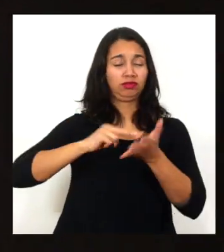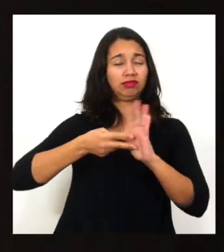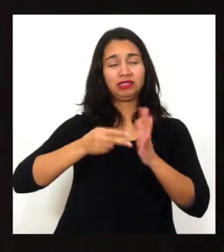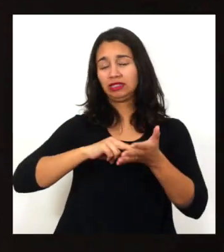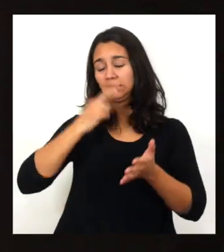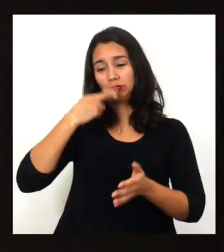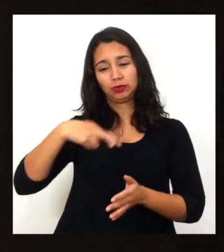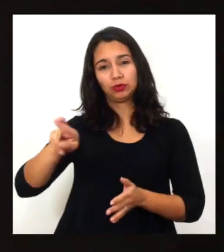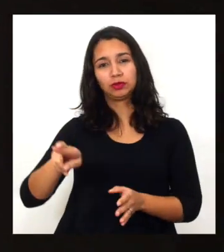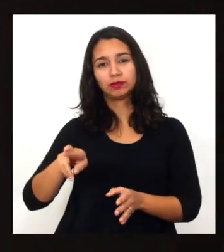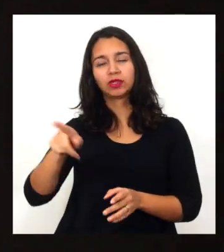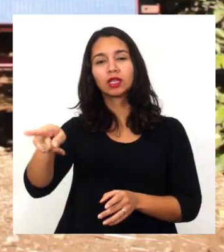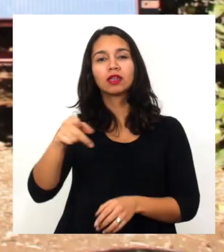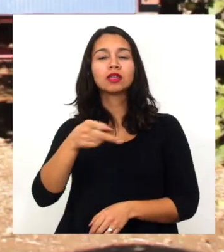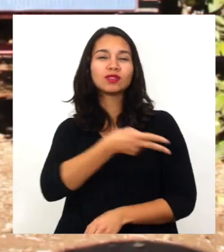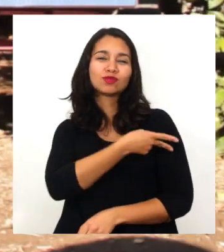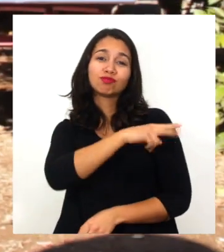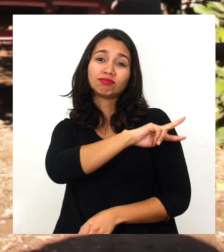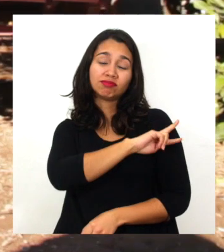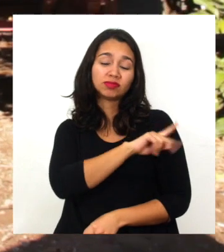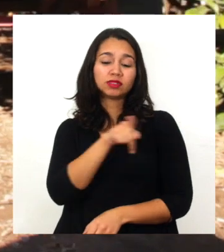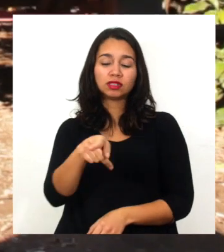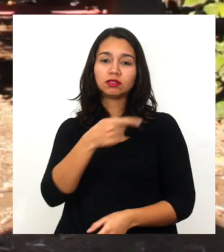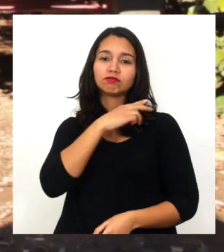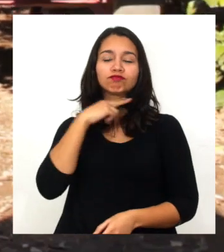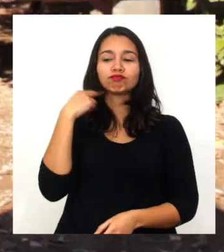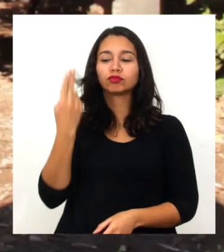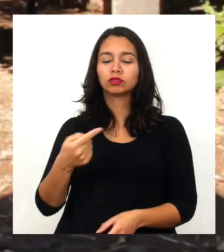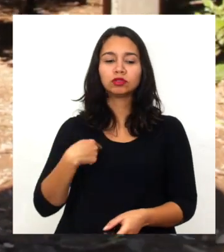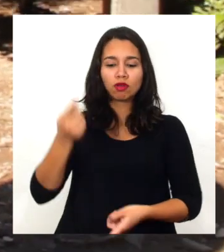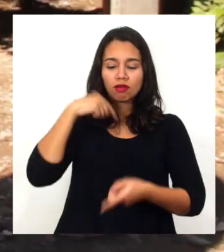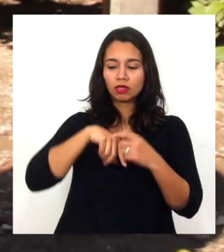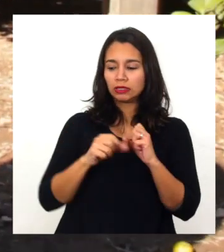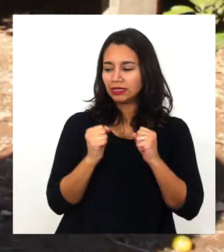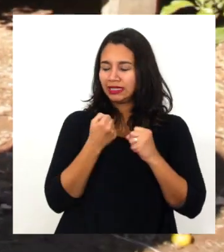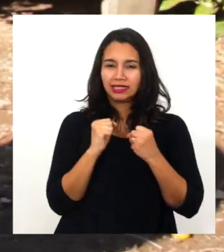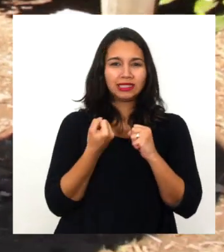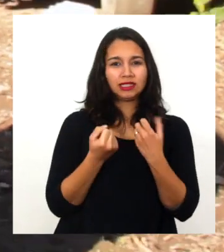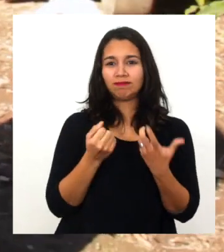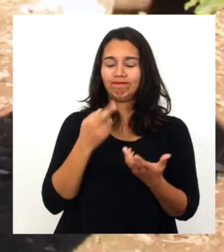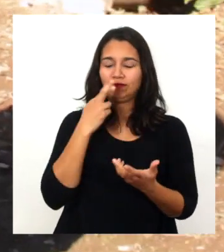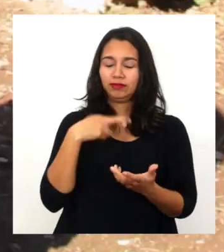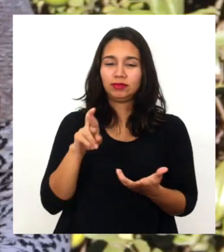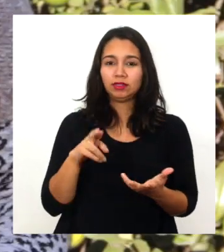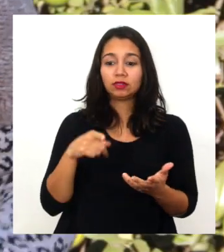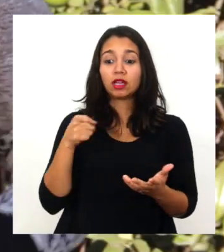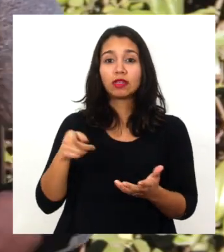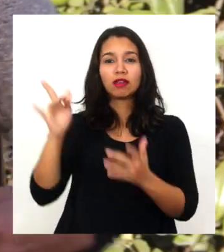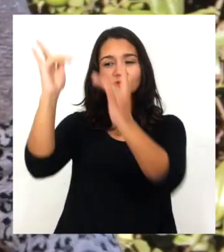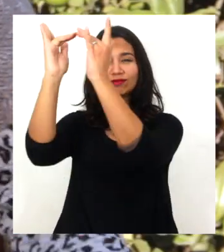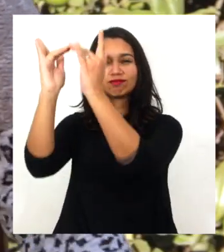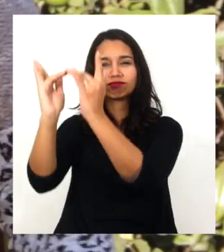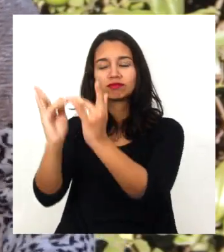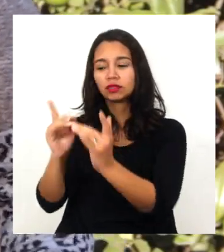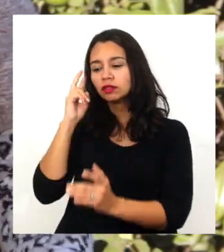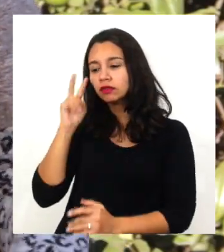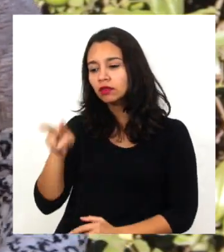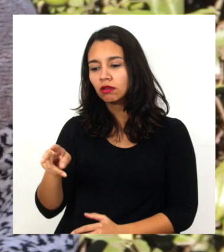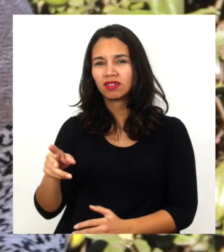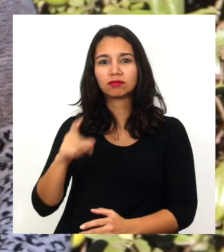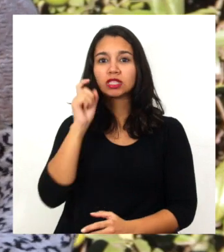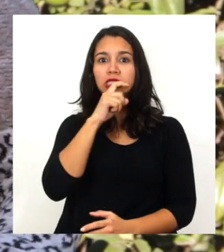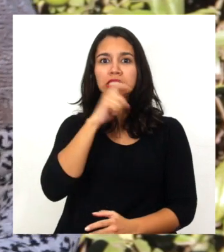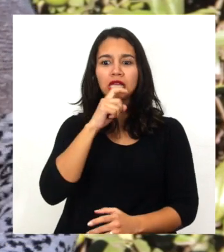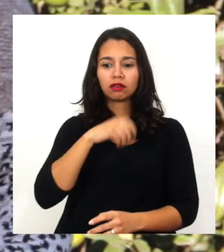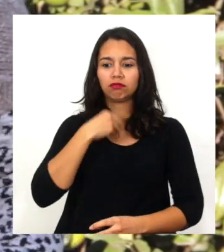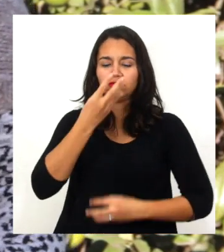día cuando ella falleció, yo creo que donde me puse nerviosa, como que me dio más tos. Fuimos al cementerio y ahí yo me vacié de sangre, porque antes